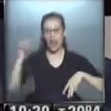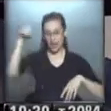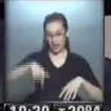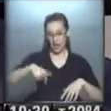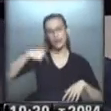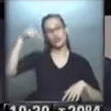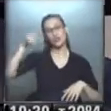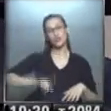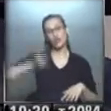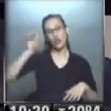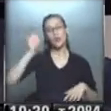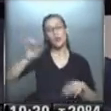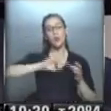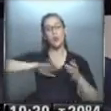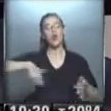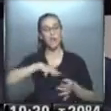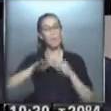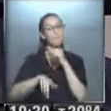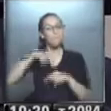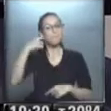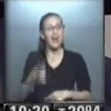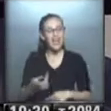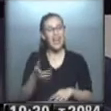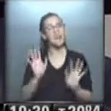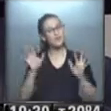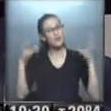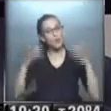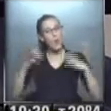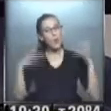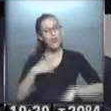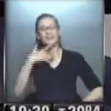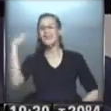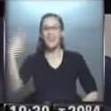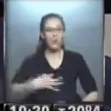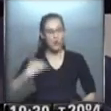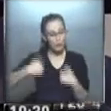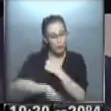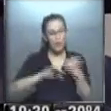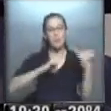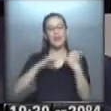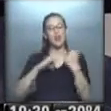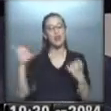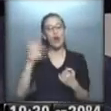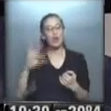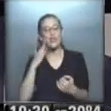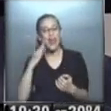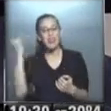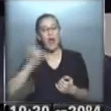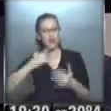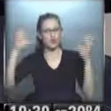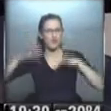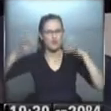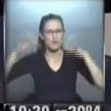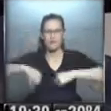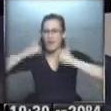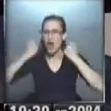al norte de la provincia de Buenos Aires. Por lo tanto, mañana creo que no nos salvamos de las lluvias. Posiblemente a partir del mediodía o la tarde llegarán las lluvias, algunas